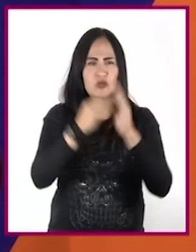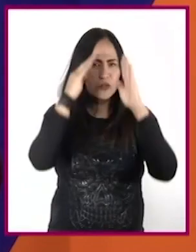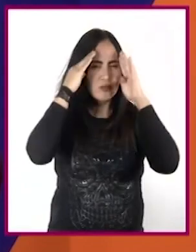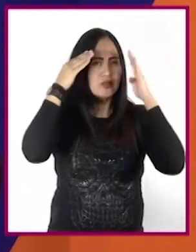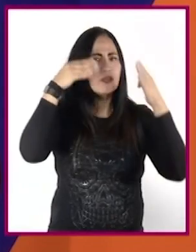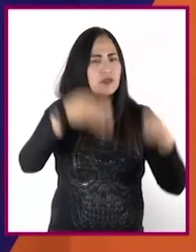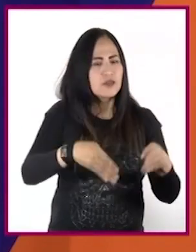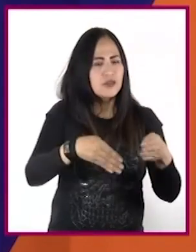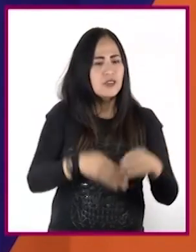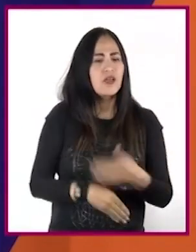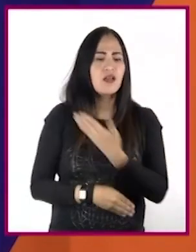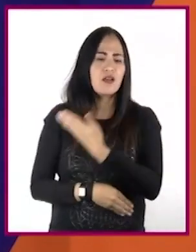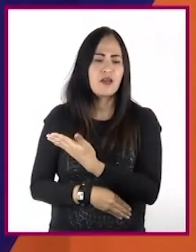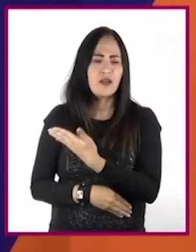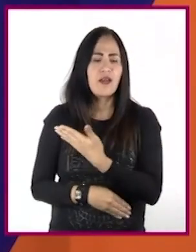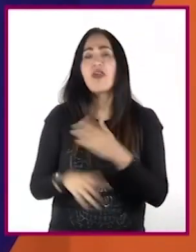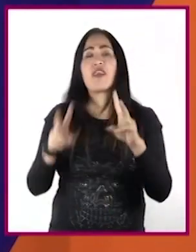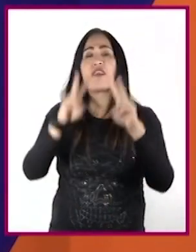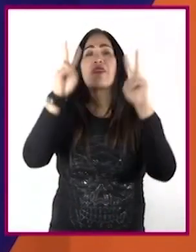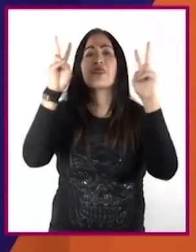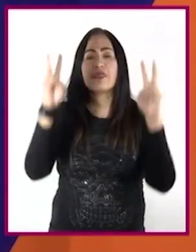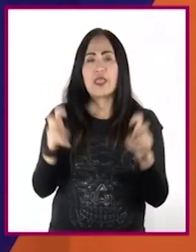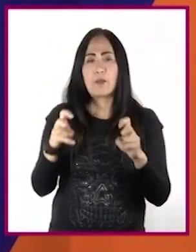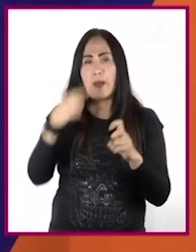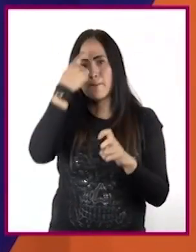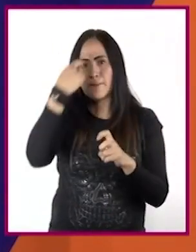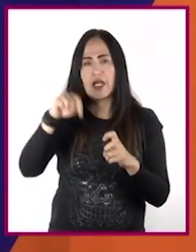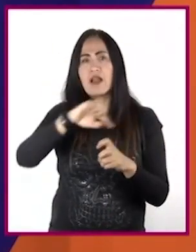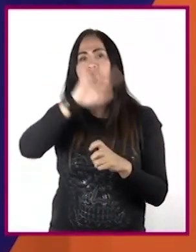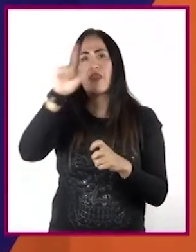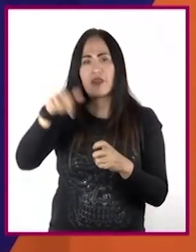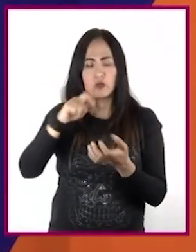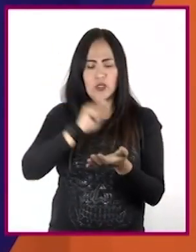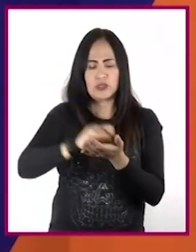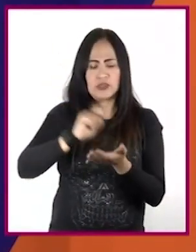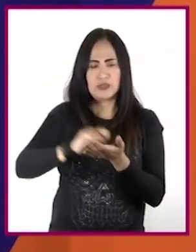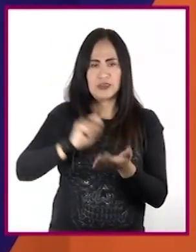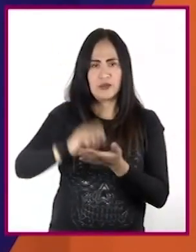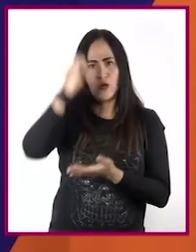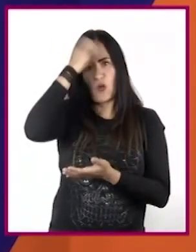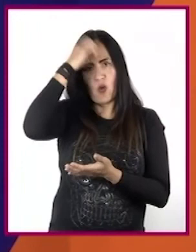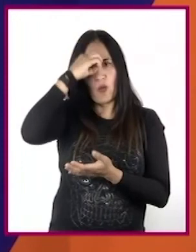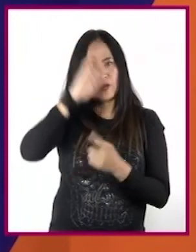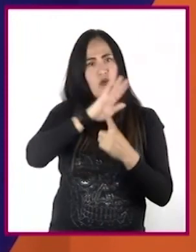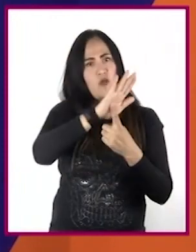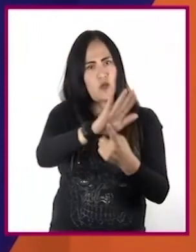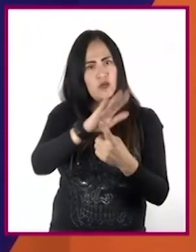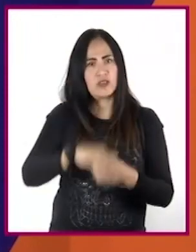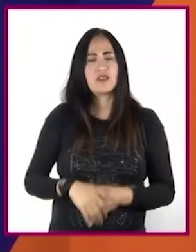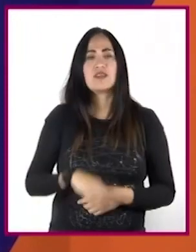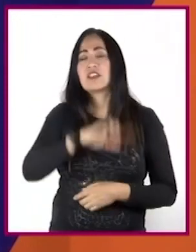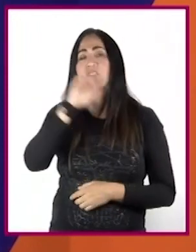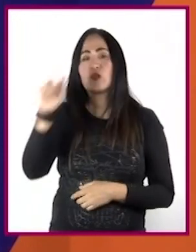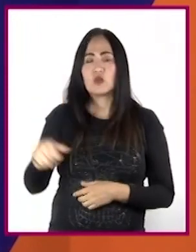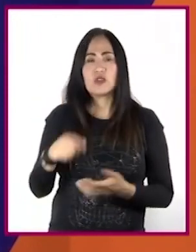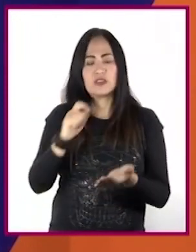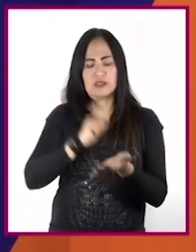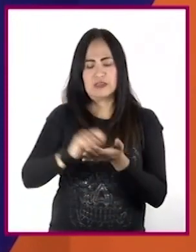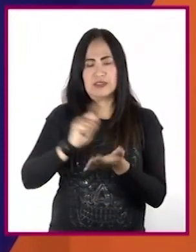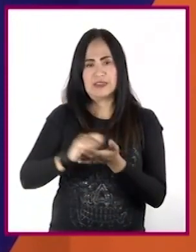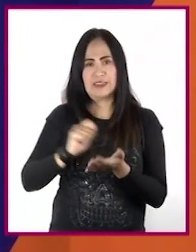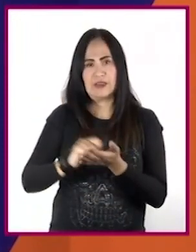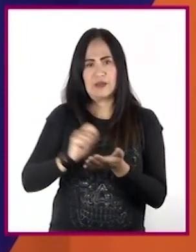en cómo seleccionar temas para artículos de opinión, para así poder escribir artículos de